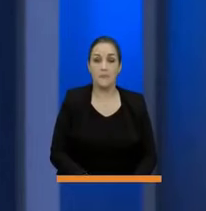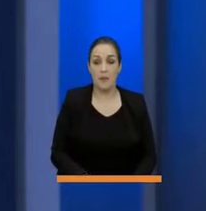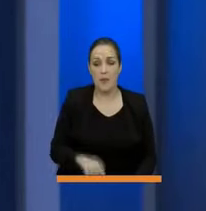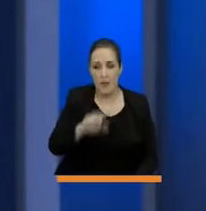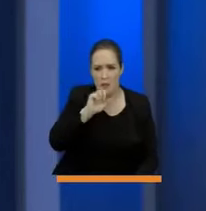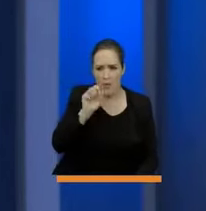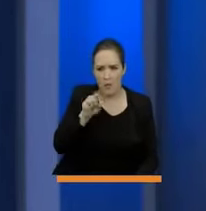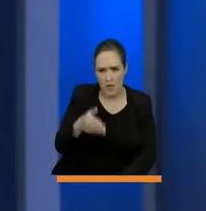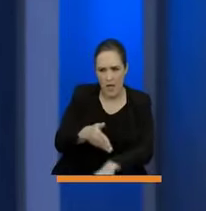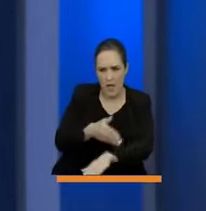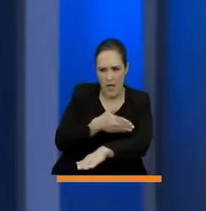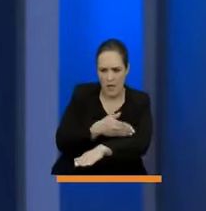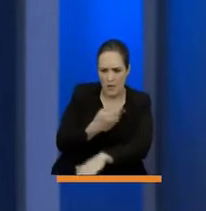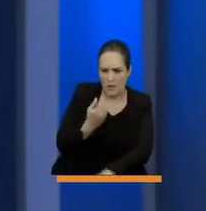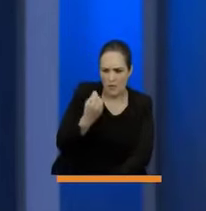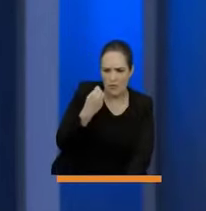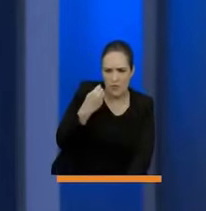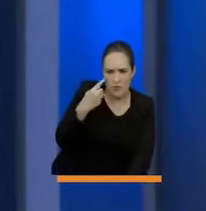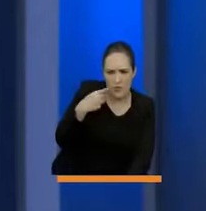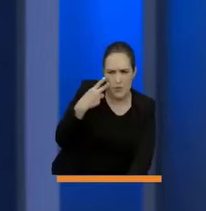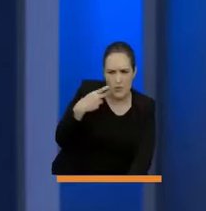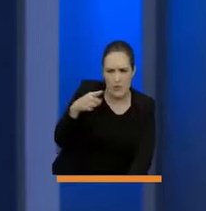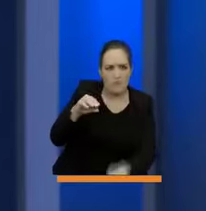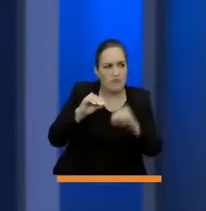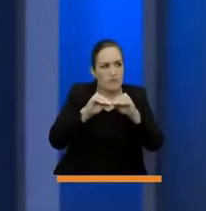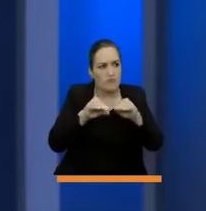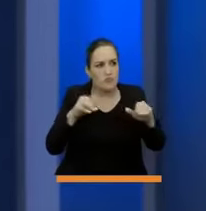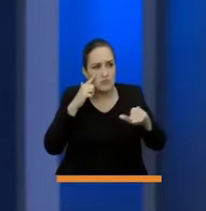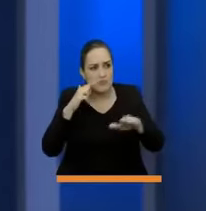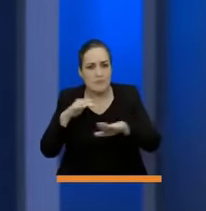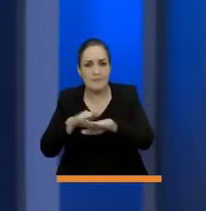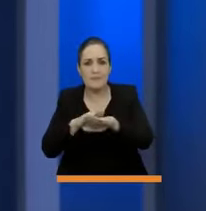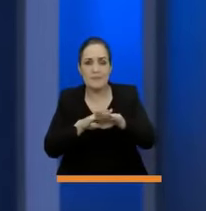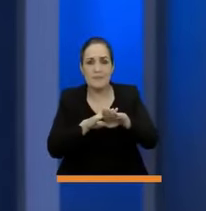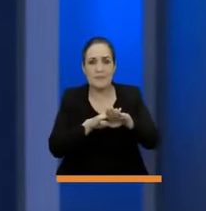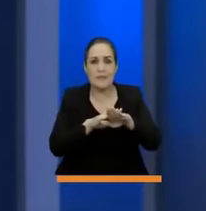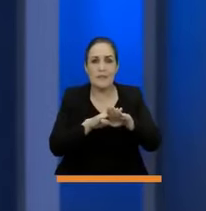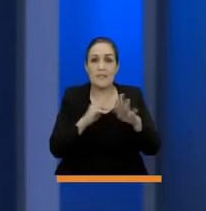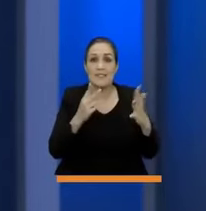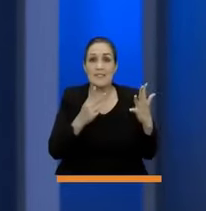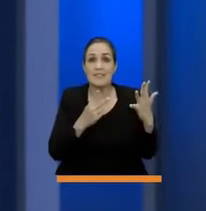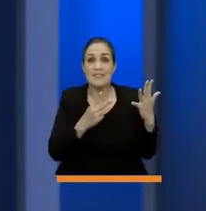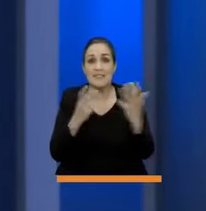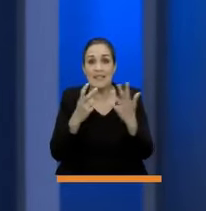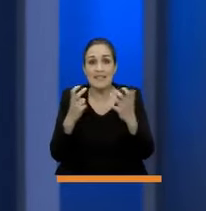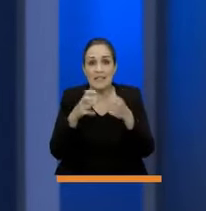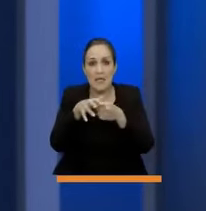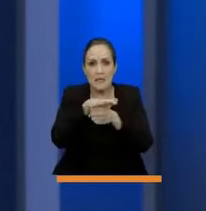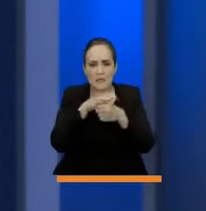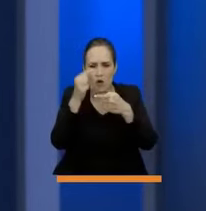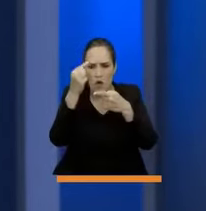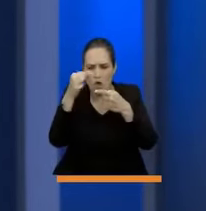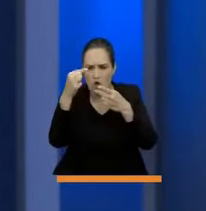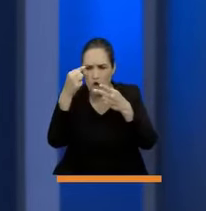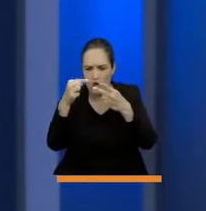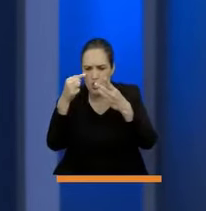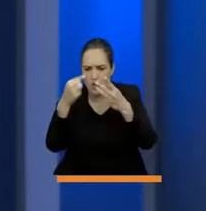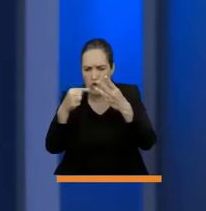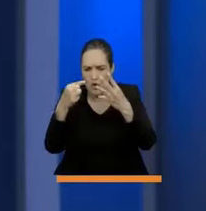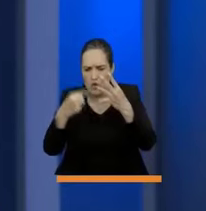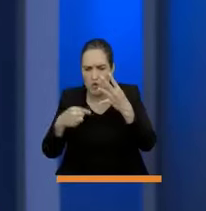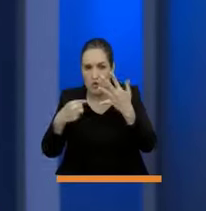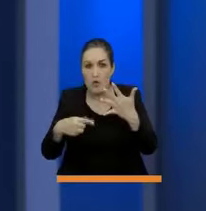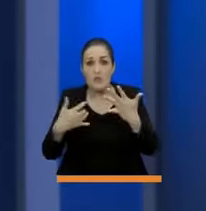que usted emitió hace un par de días, la denuncia de que casi 700 alertas, para ser exactos, 695 habían llegado al despacho